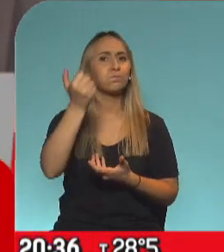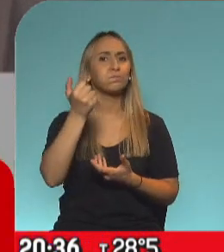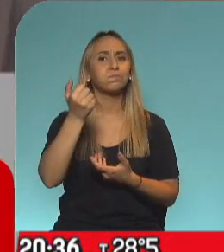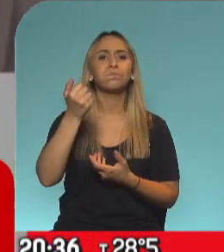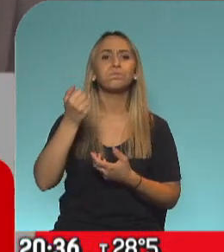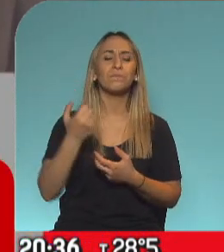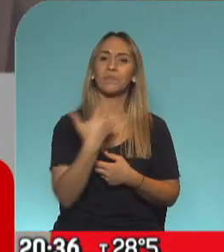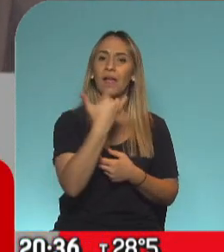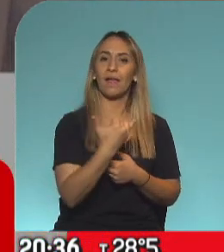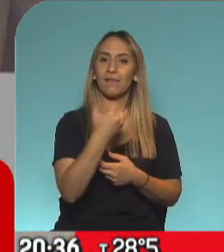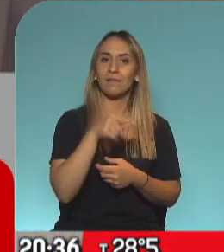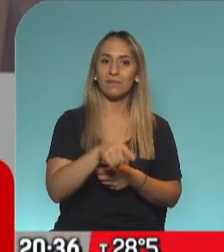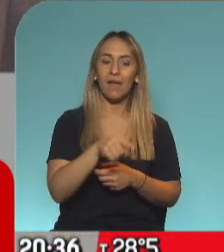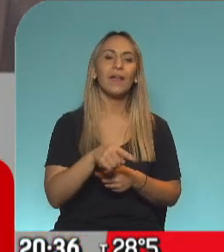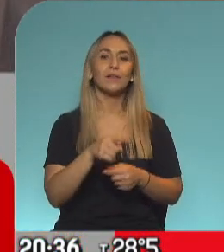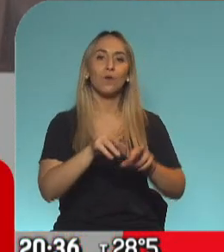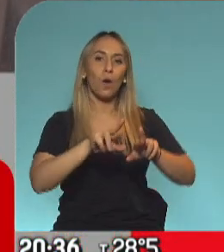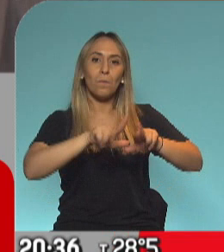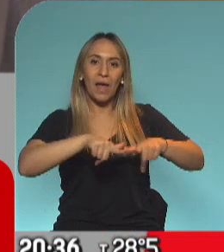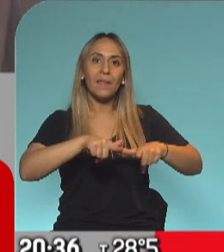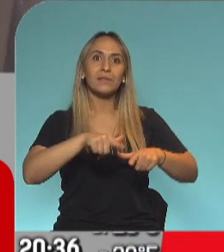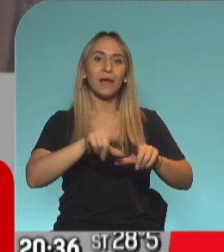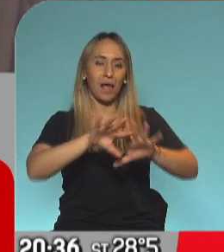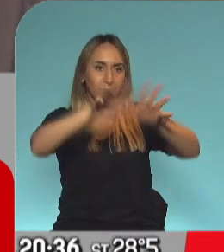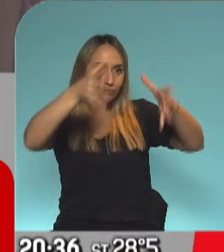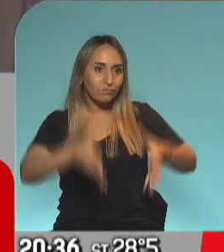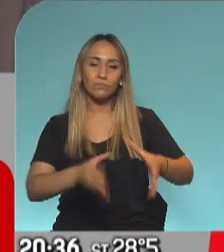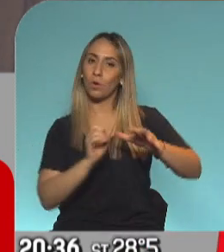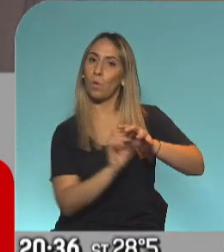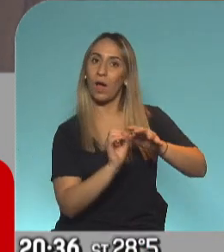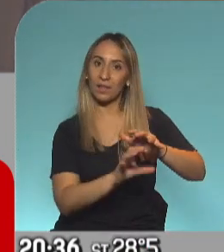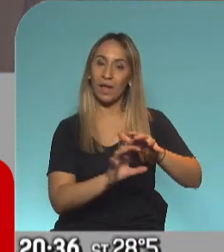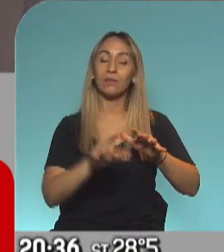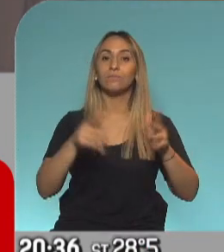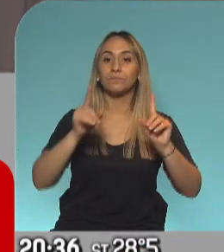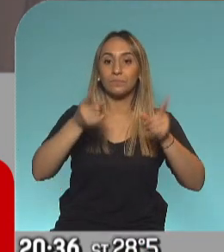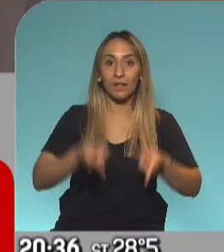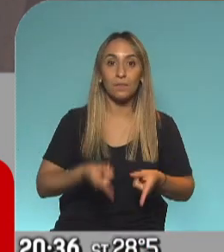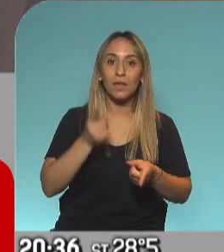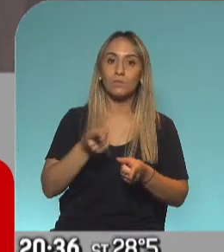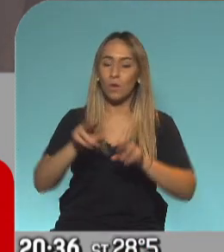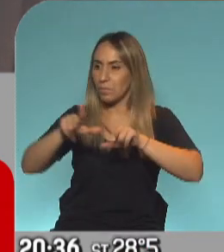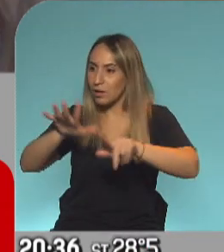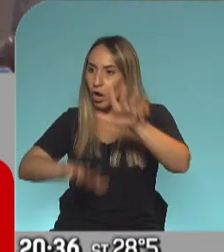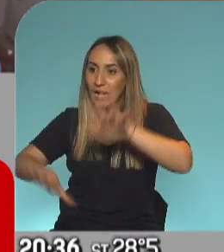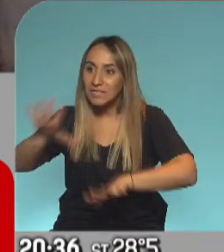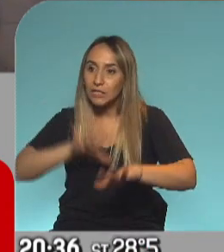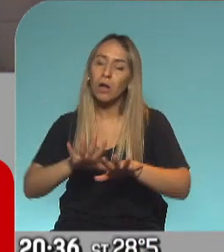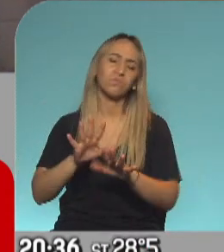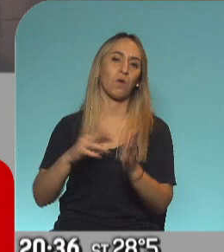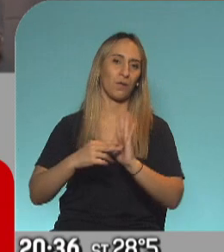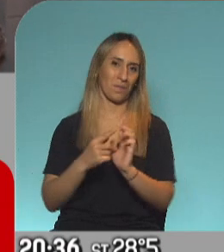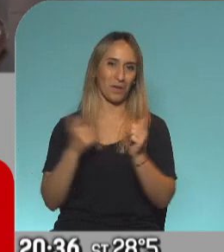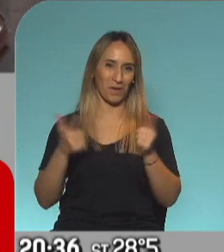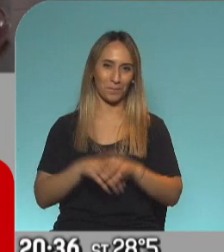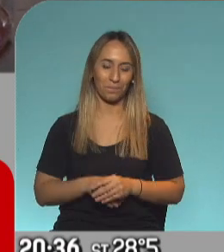know-how como para poder realizar esas otras operativos, esas otras misiones sin inconvenientes. Bien.